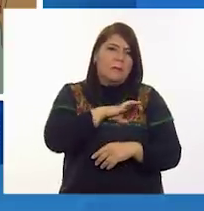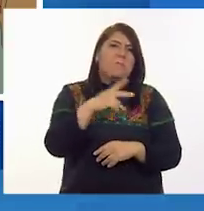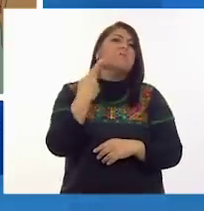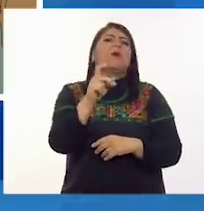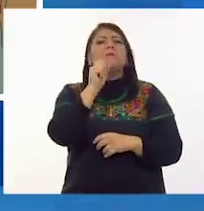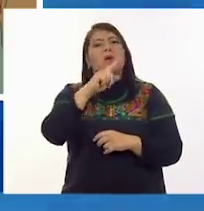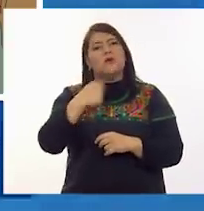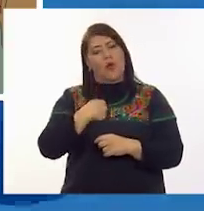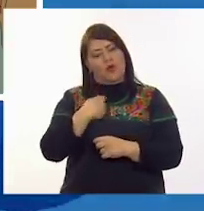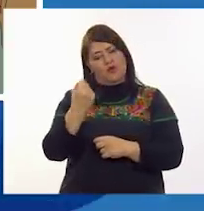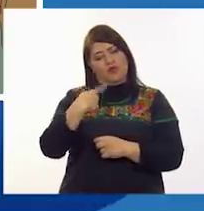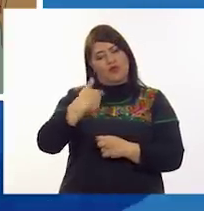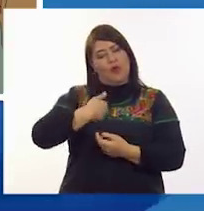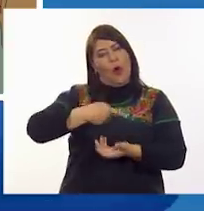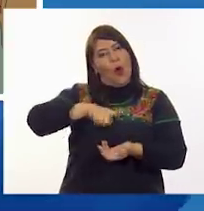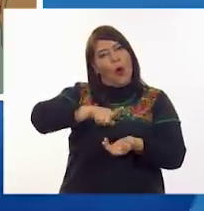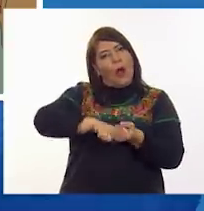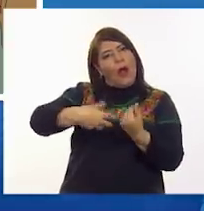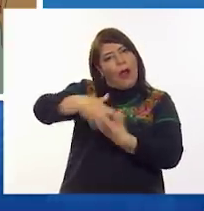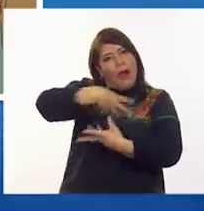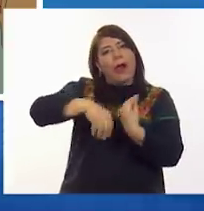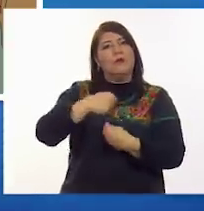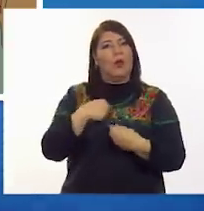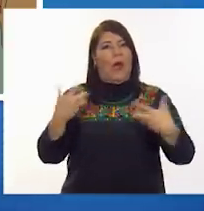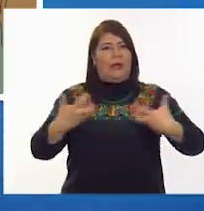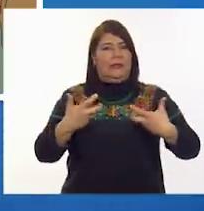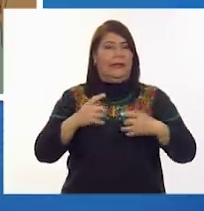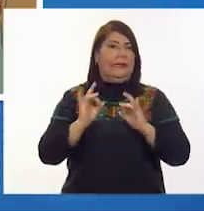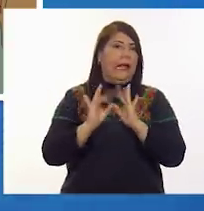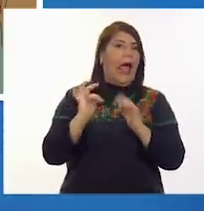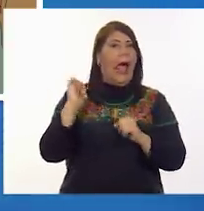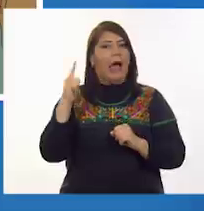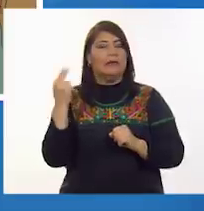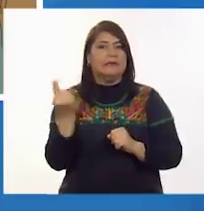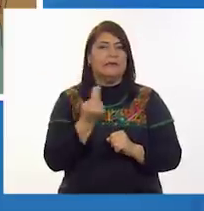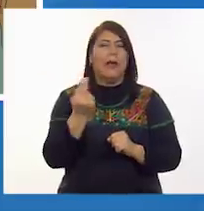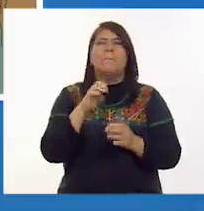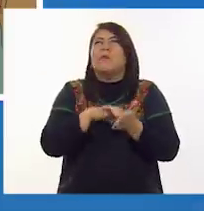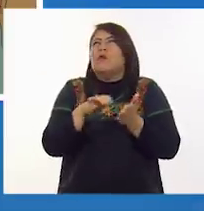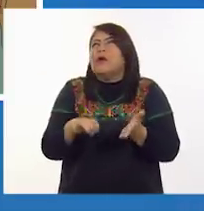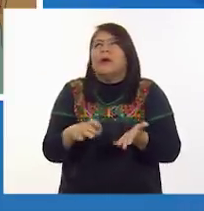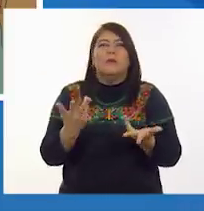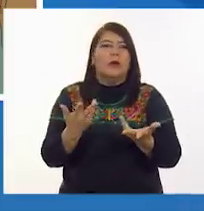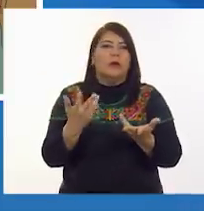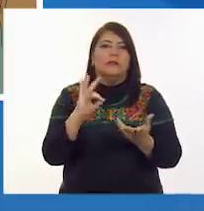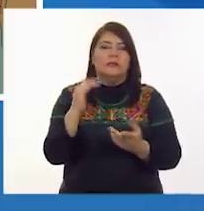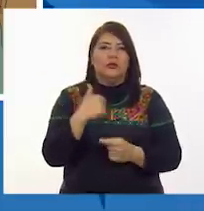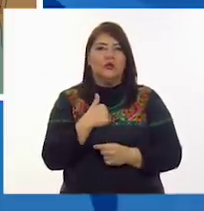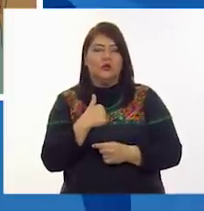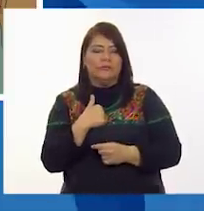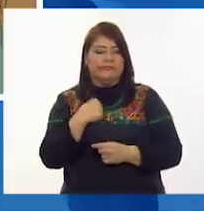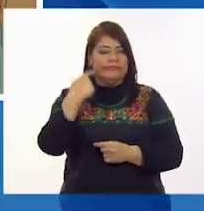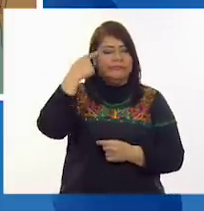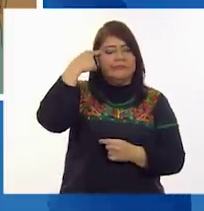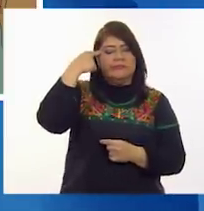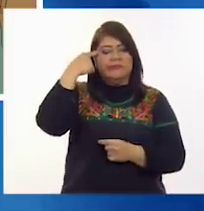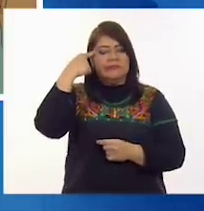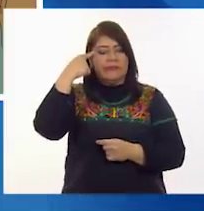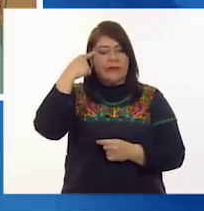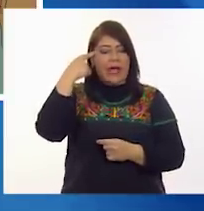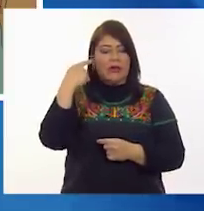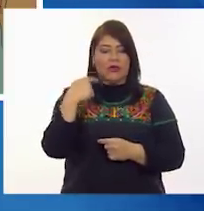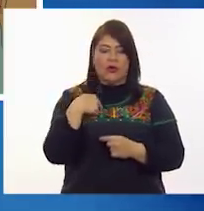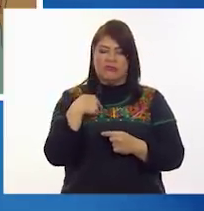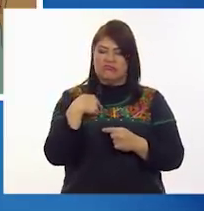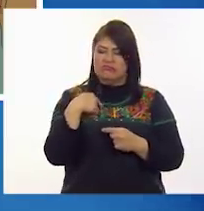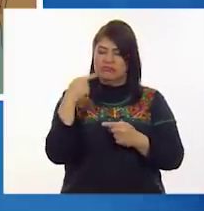dar a nosotros mismos cuando lo necesitamos. Una buena forma de apapacharnos pues es buscar eso en lo que sabemos que somos